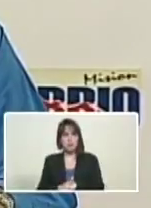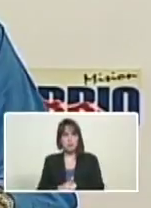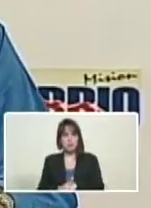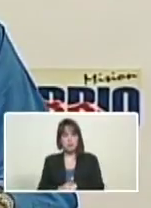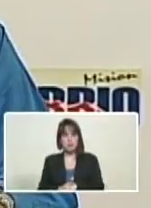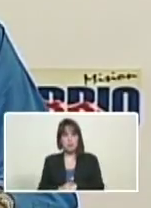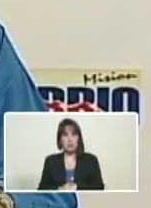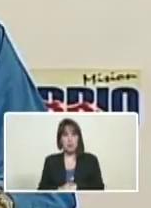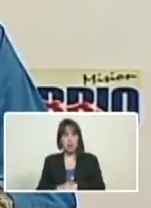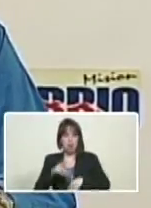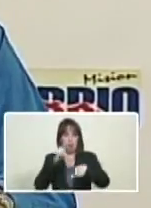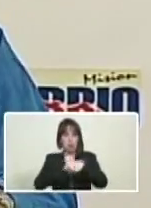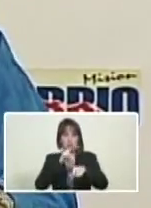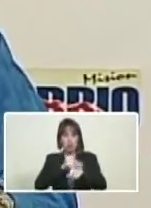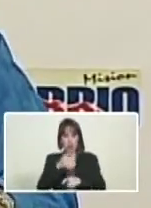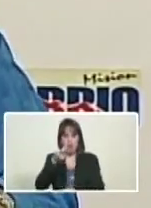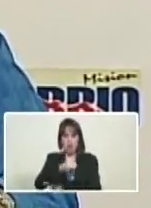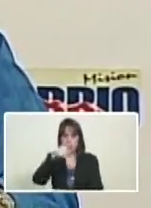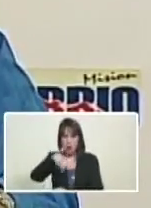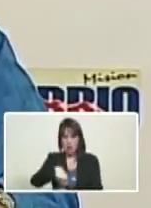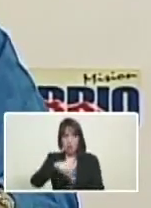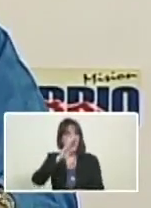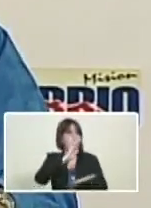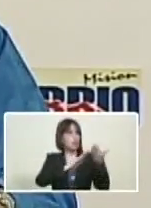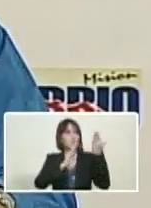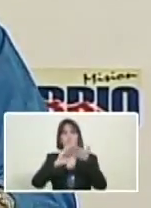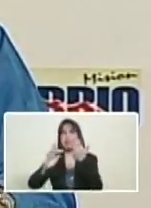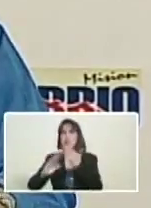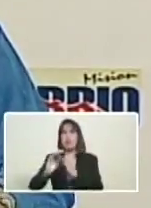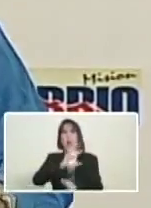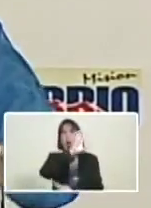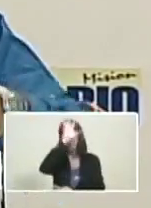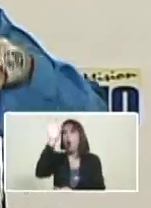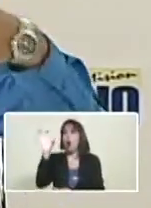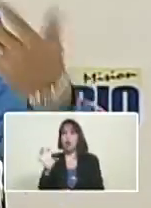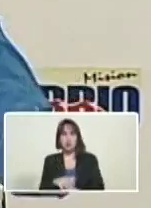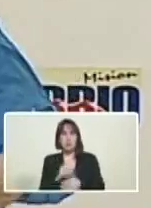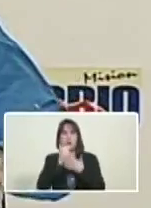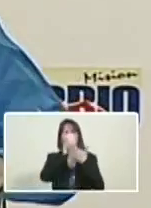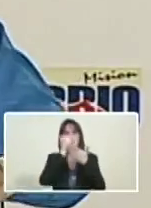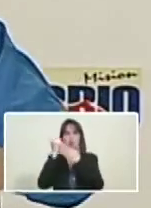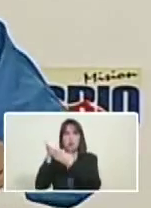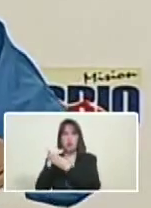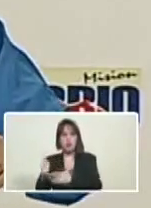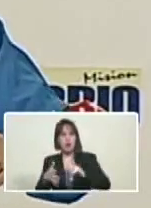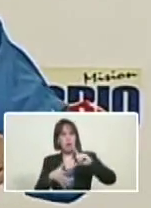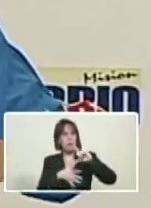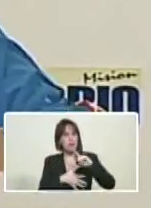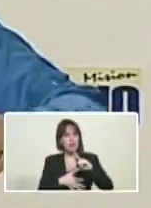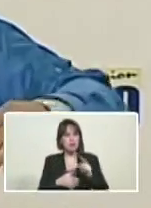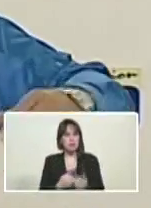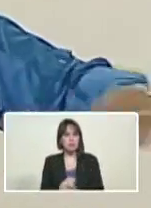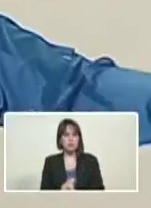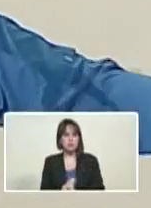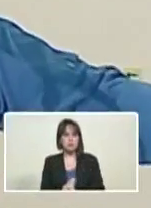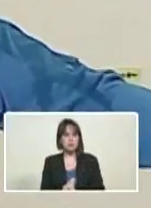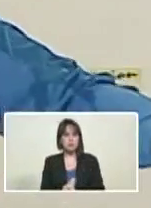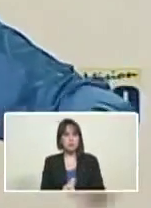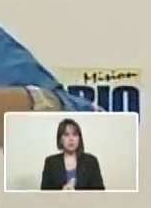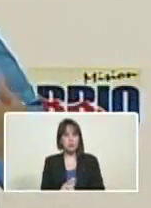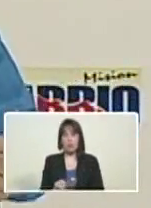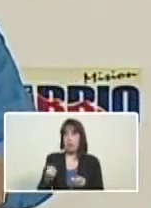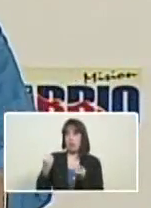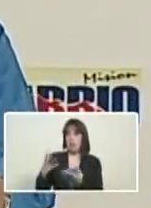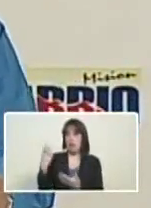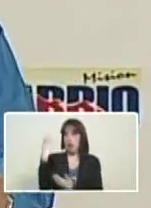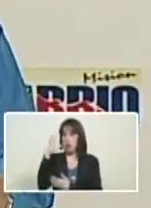llevar médicos y especialistas al mundo entero, a América Latina, poder ofrecerle a Colombia